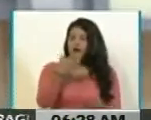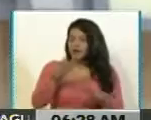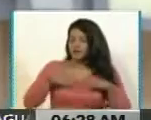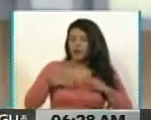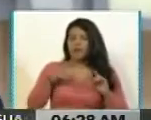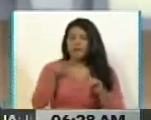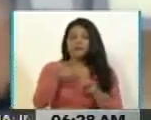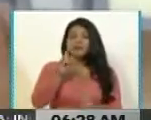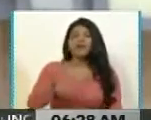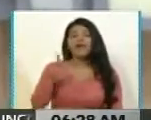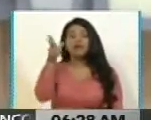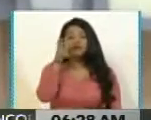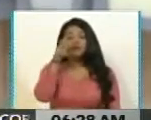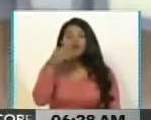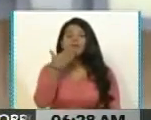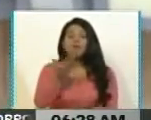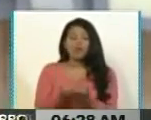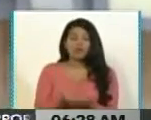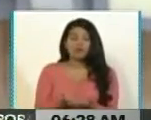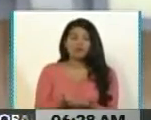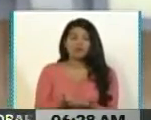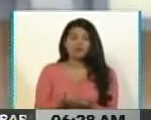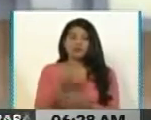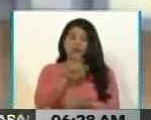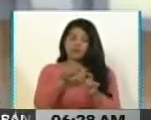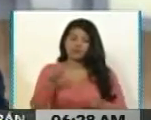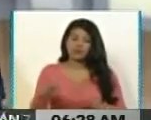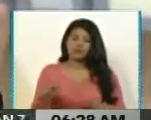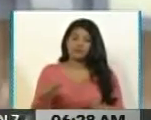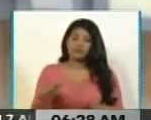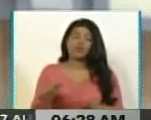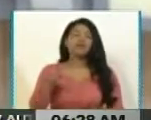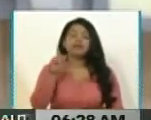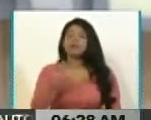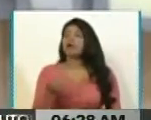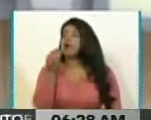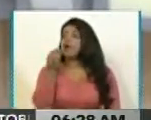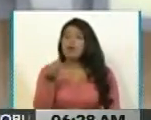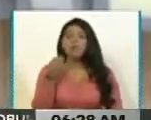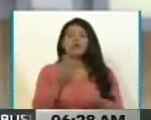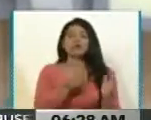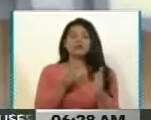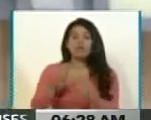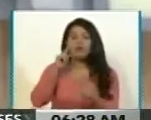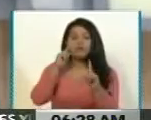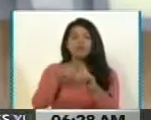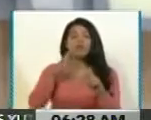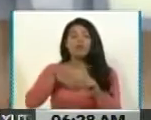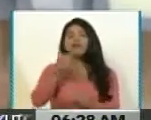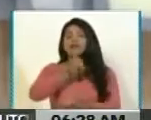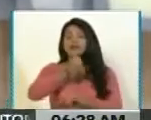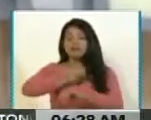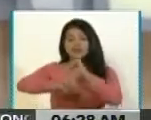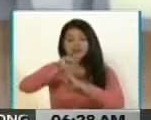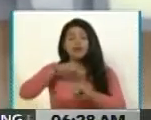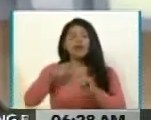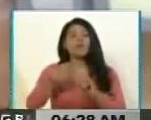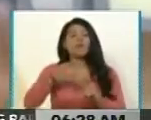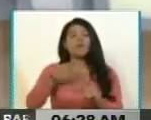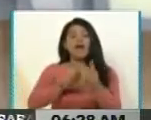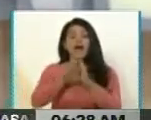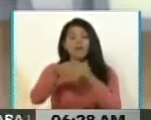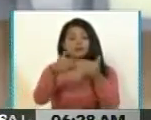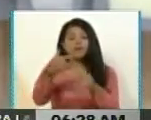para escuchar las propuestas que tiene la gente, la forma en que se ha organizado para resistir, para avanzar,